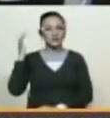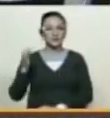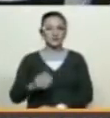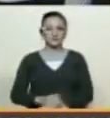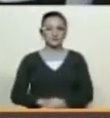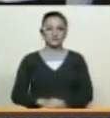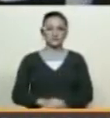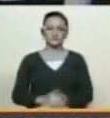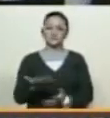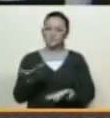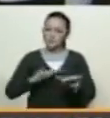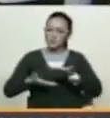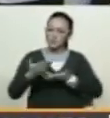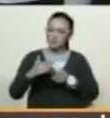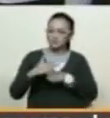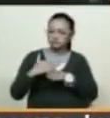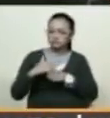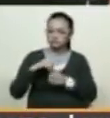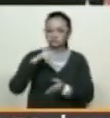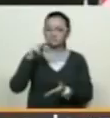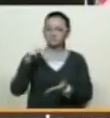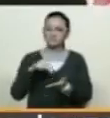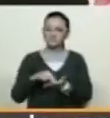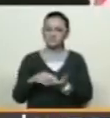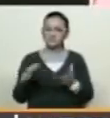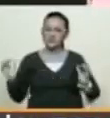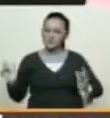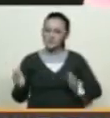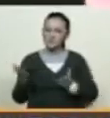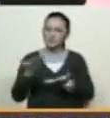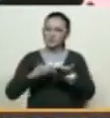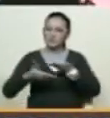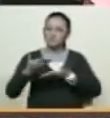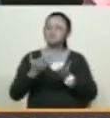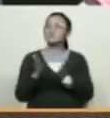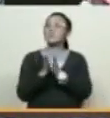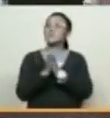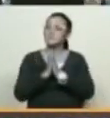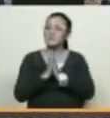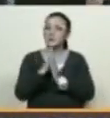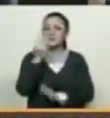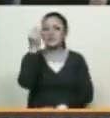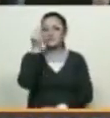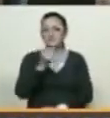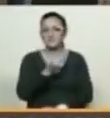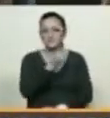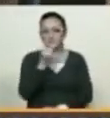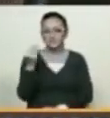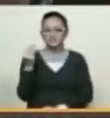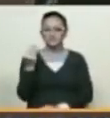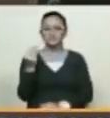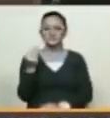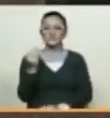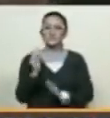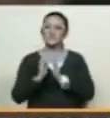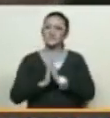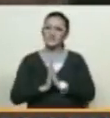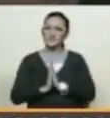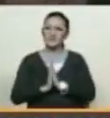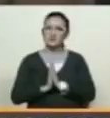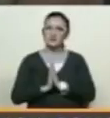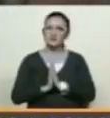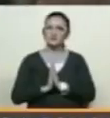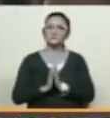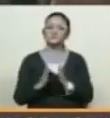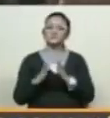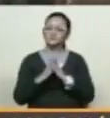reconciliación nacional, aquí se lo pedimos a nuestra divina pastora, que nos proteja con su manto y aquí estamos